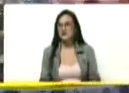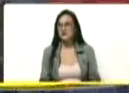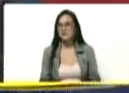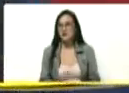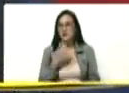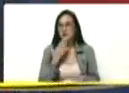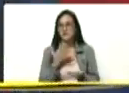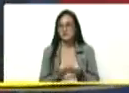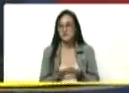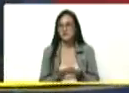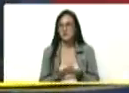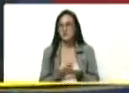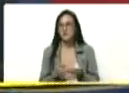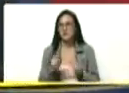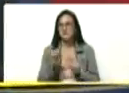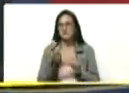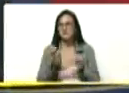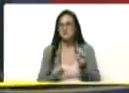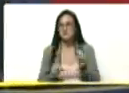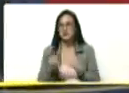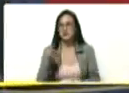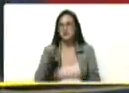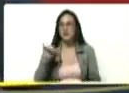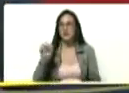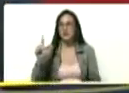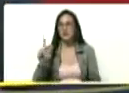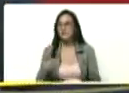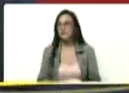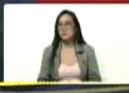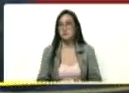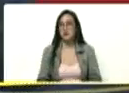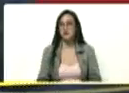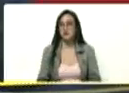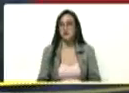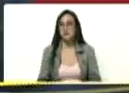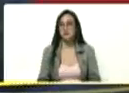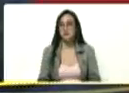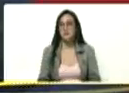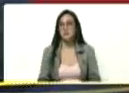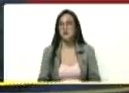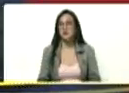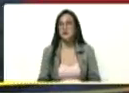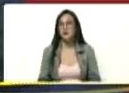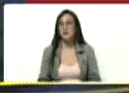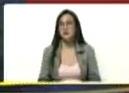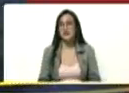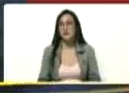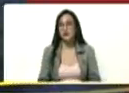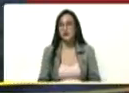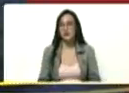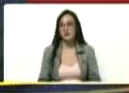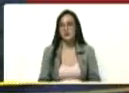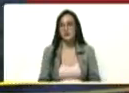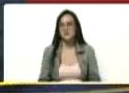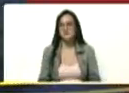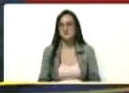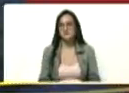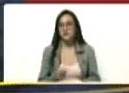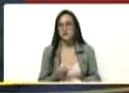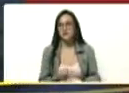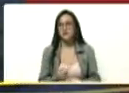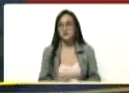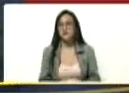agradecemos las palabras del hermano Daniel Ortega Saavedra, presidente de la República de Nicaragua. Y a continuación, invito al